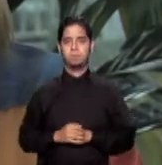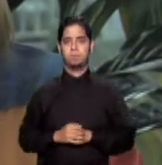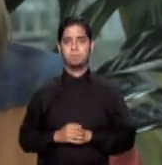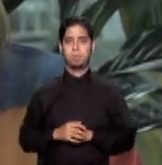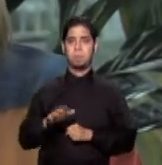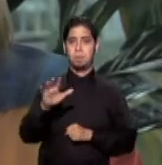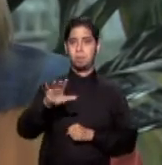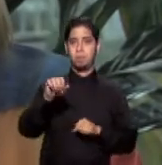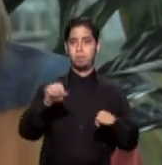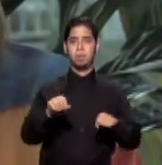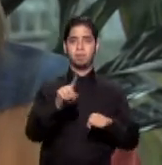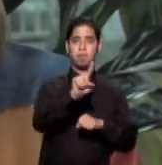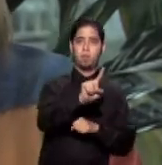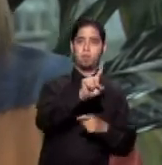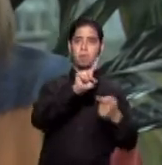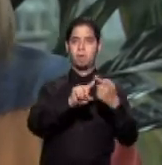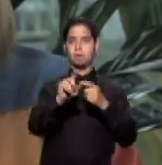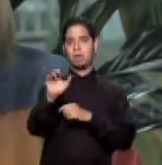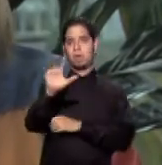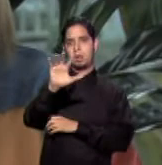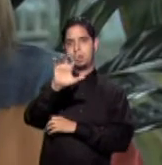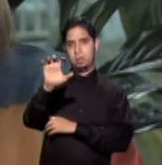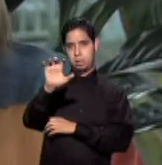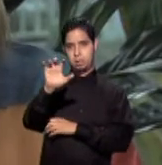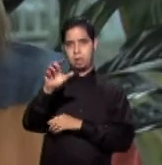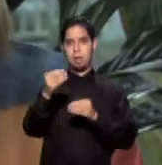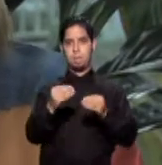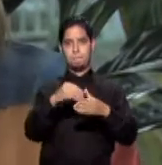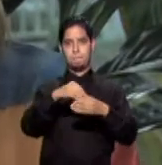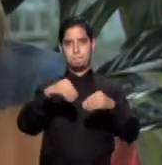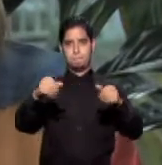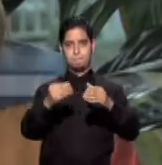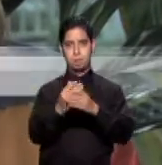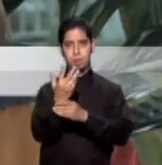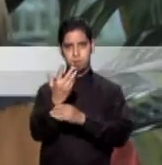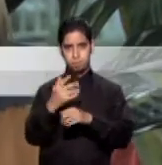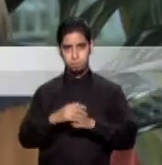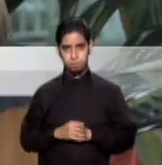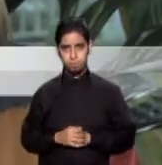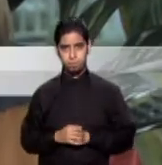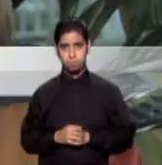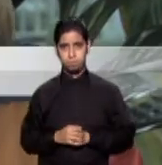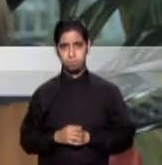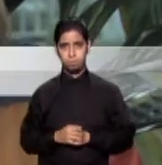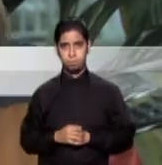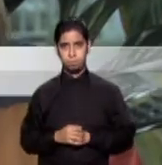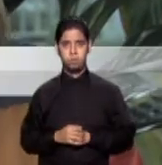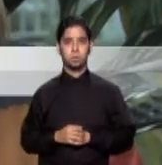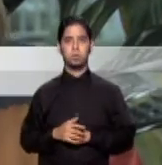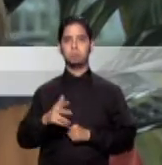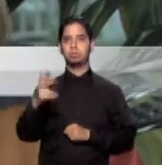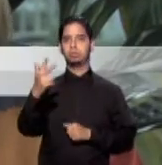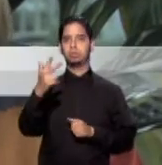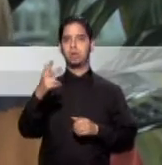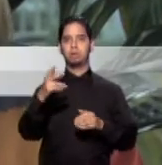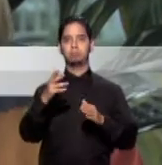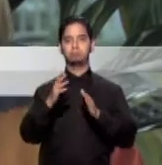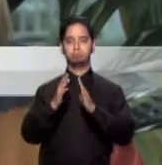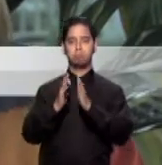de 500 a 1000 plantas y hasta 1500 plantas. Son tres distintas solicitudes. Van a haber